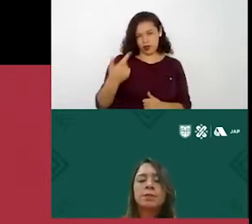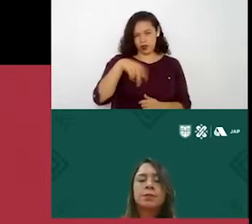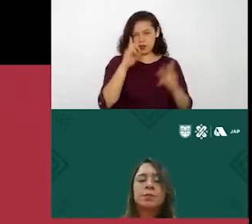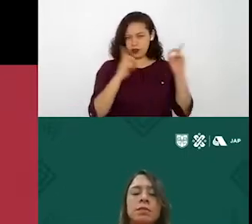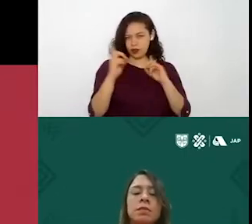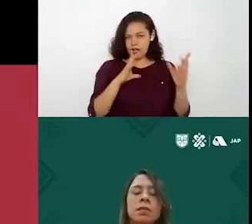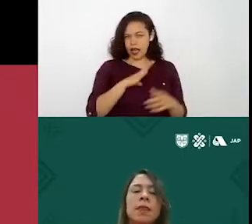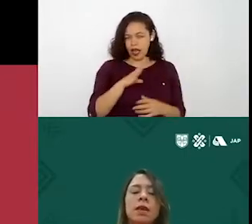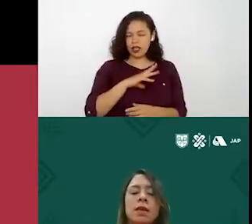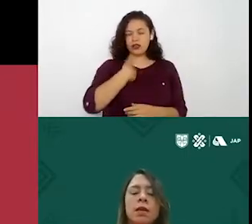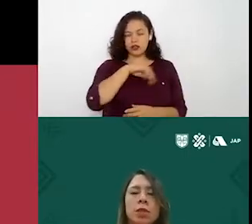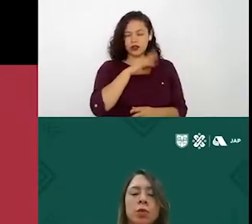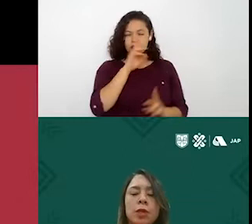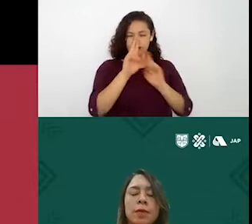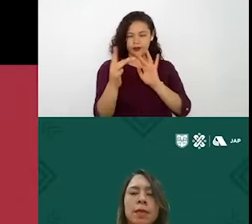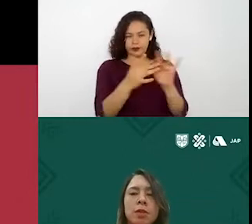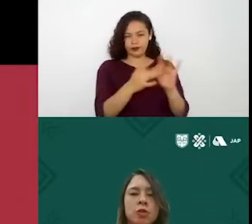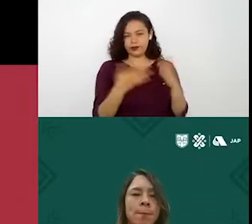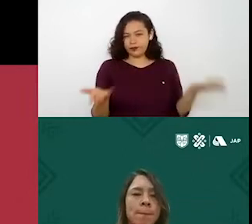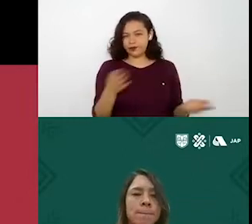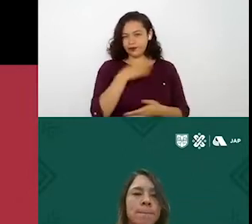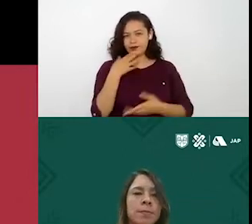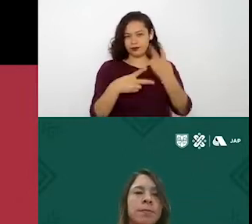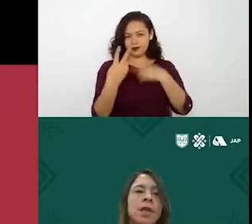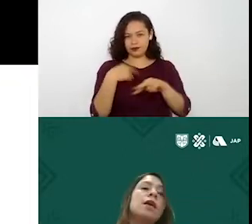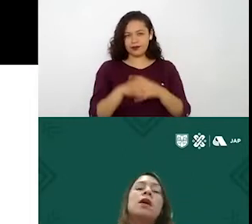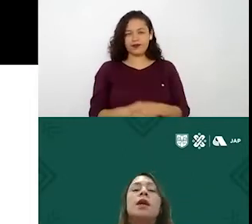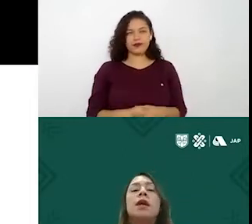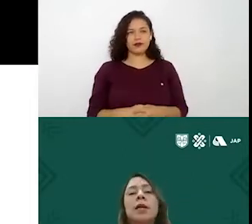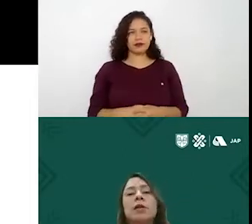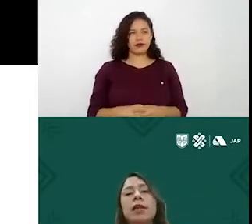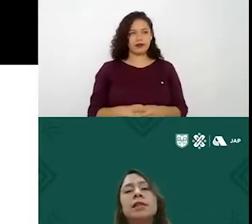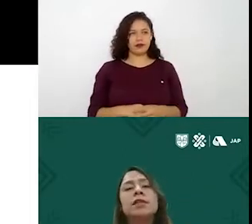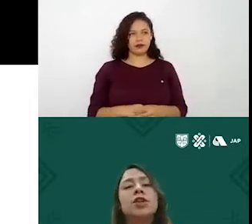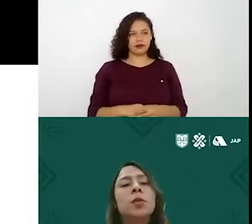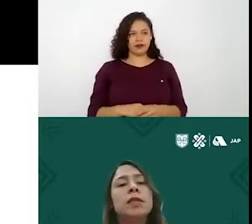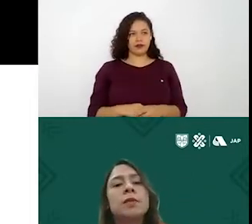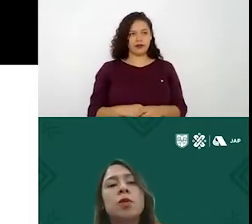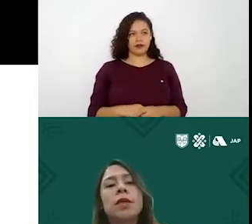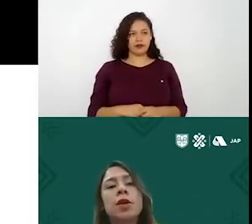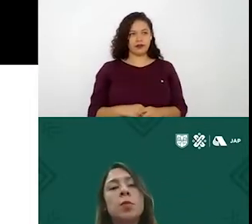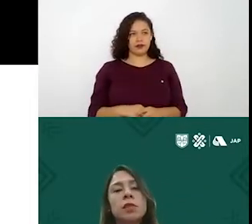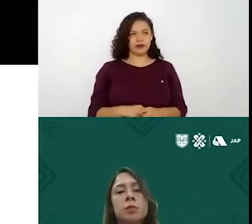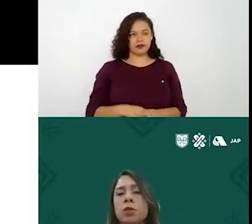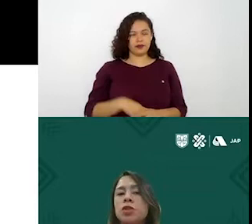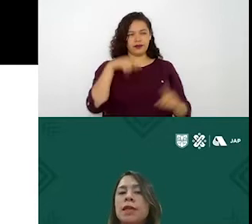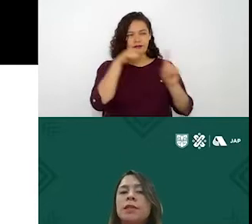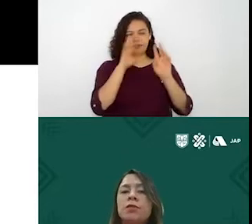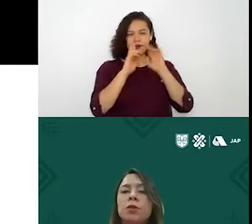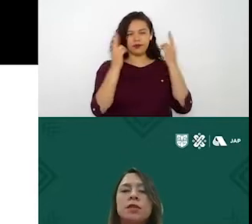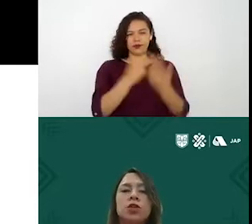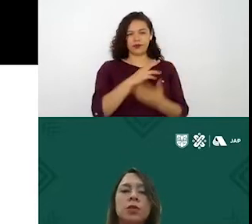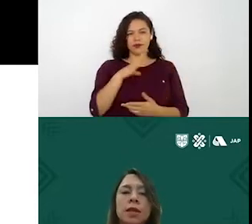dudas y pues bueno Bienvenidos el objetivo de la sesión como les había comentado pues es